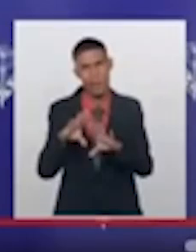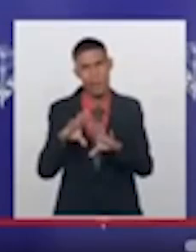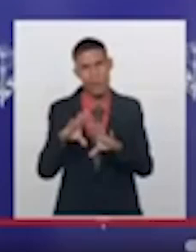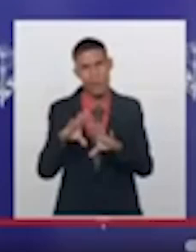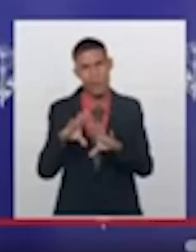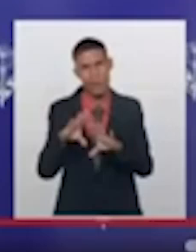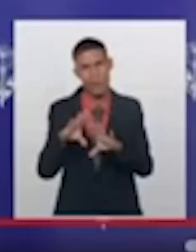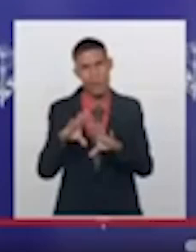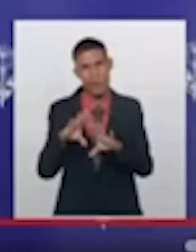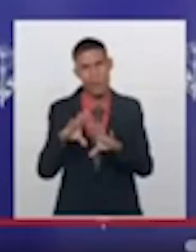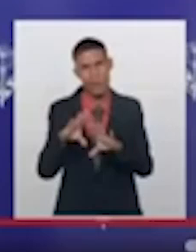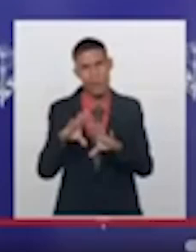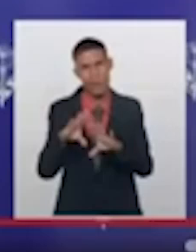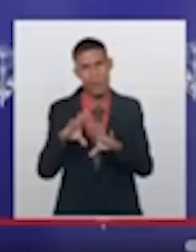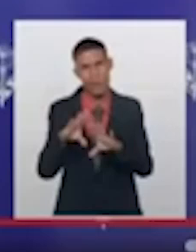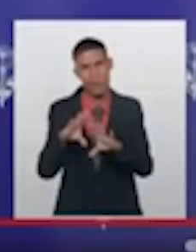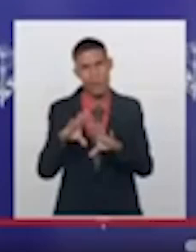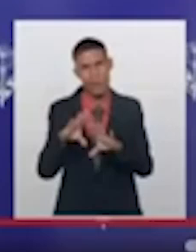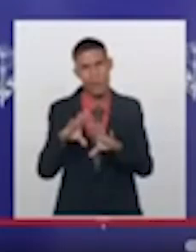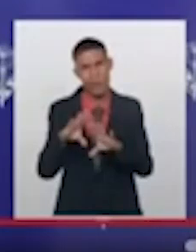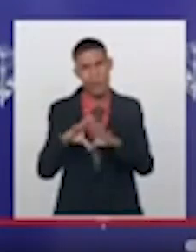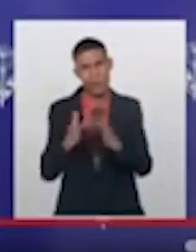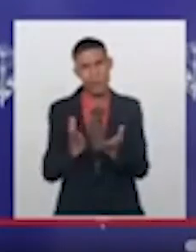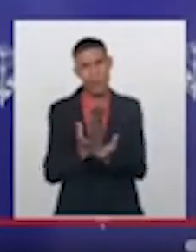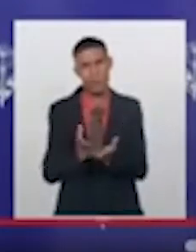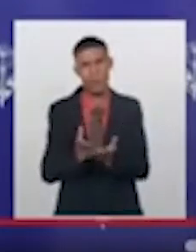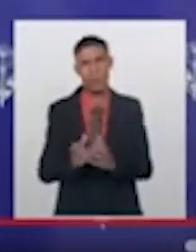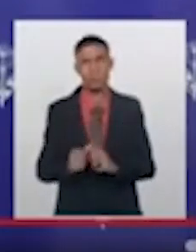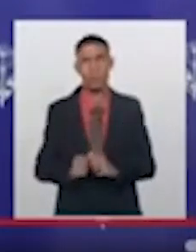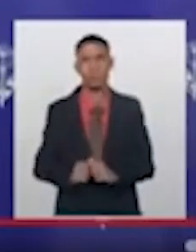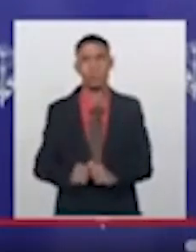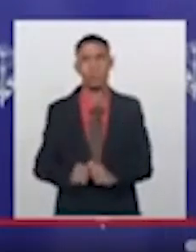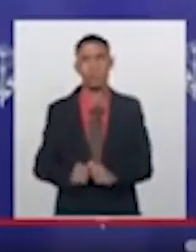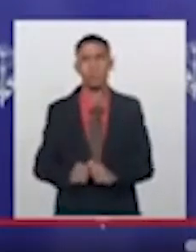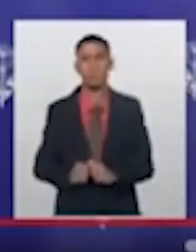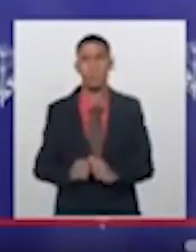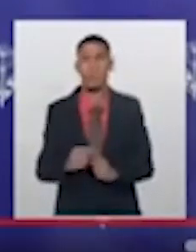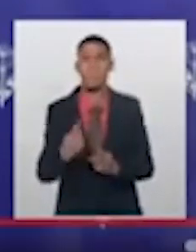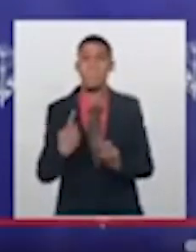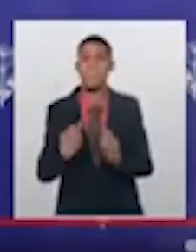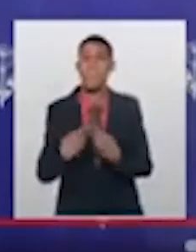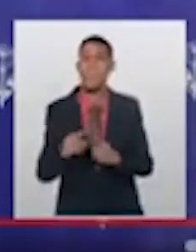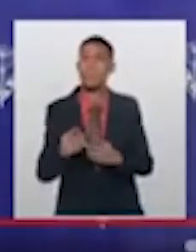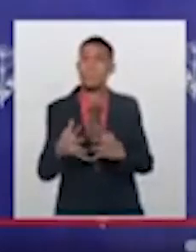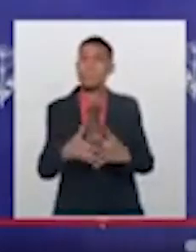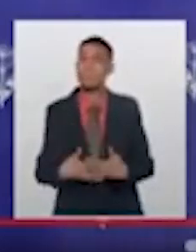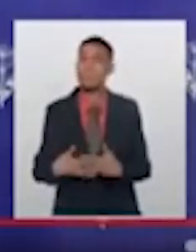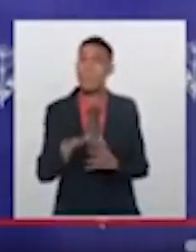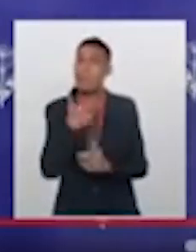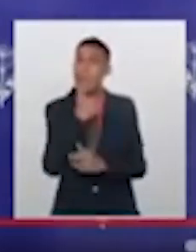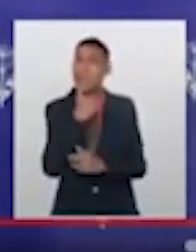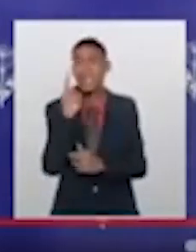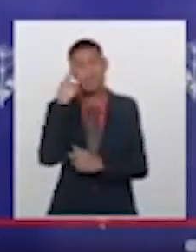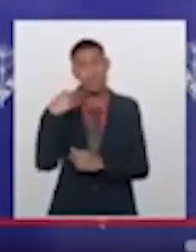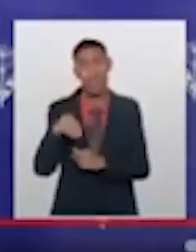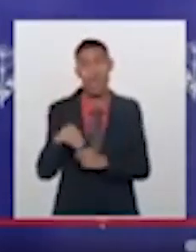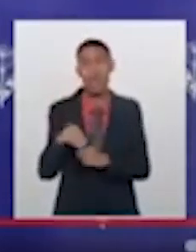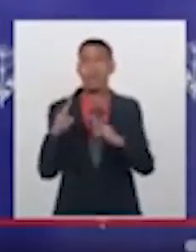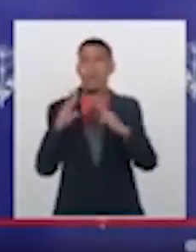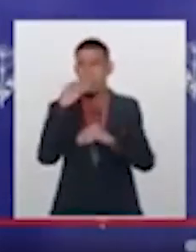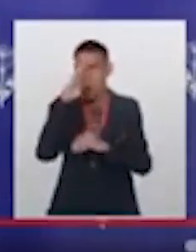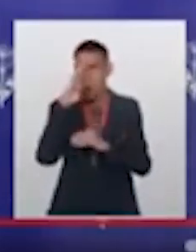sigue el Pablo no se queda ahí dado cuenta que hay muchos cubanos en muchas partes del mundo que